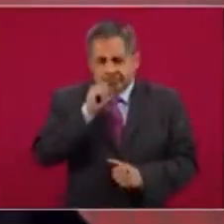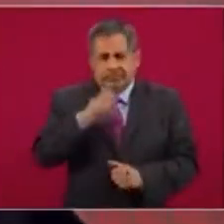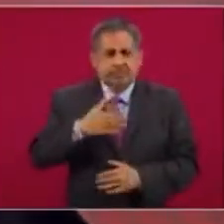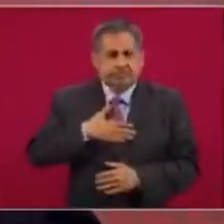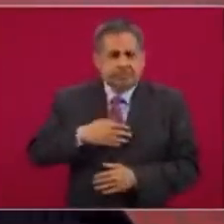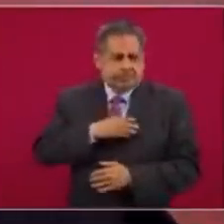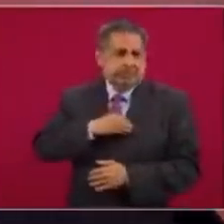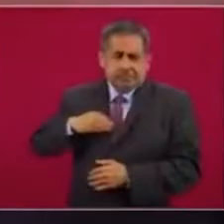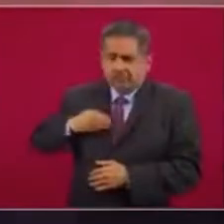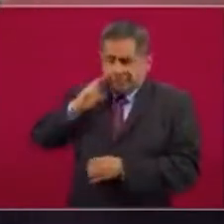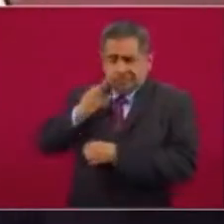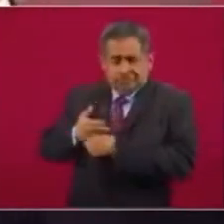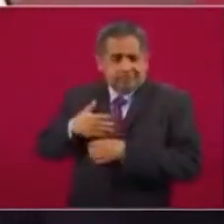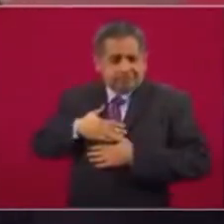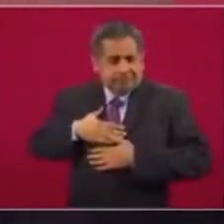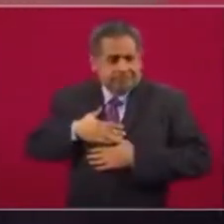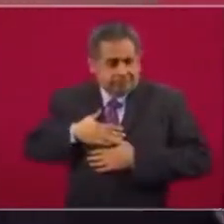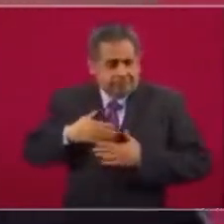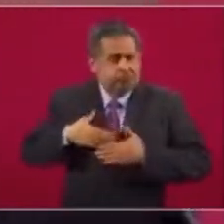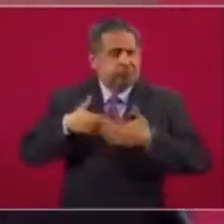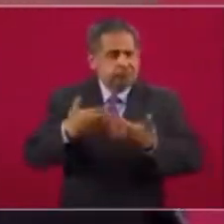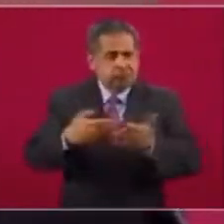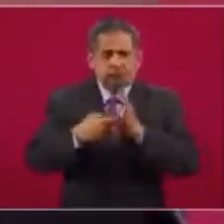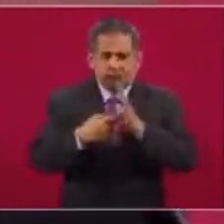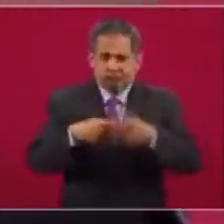obligación que tenemos